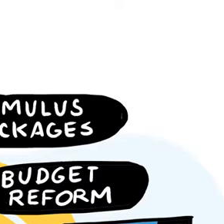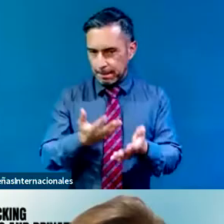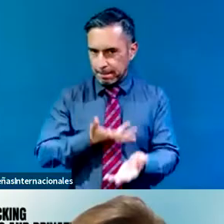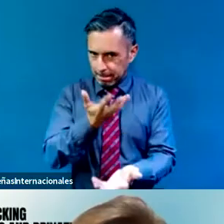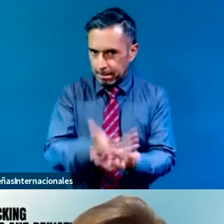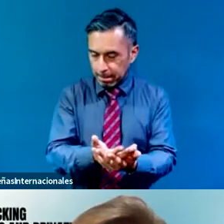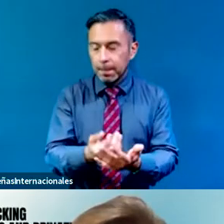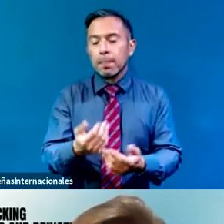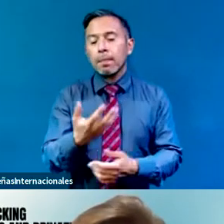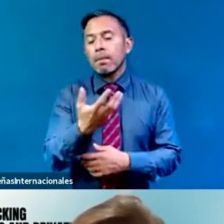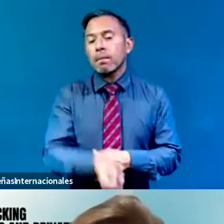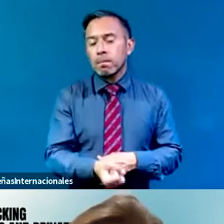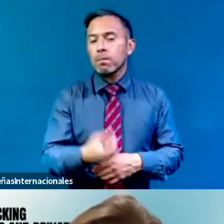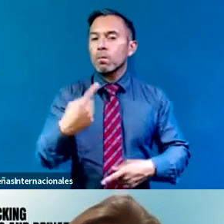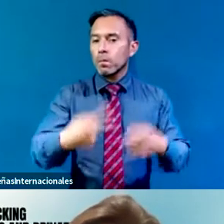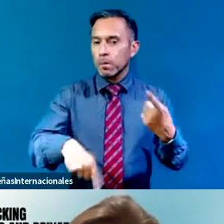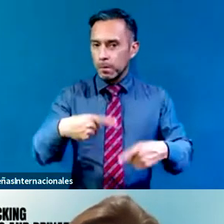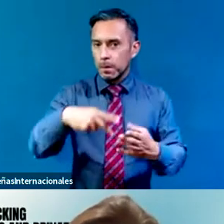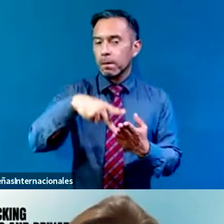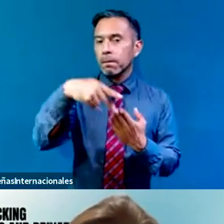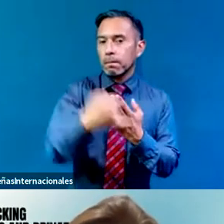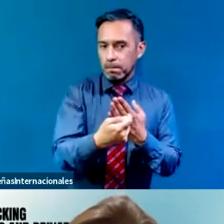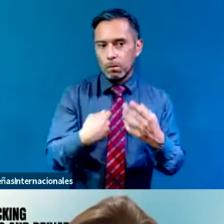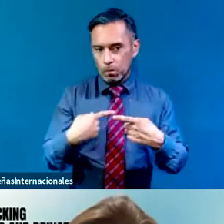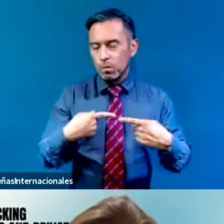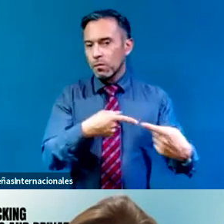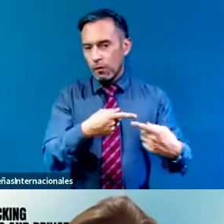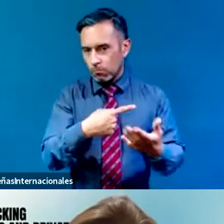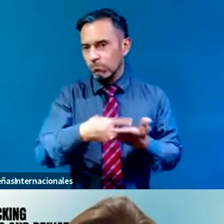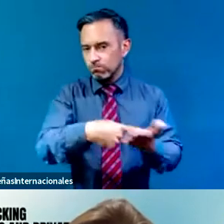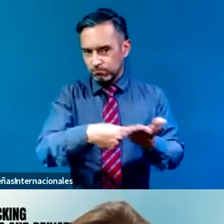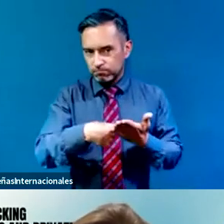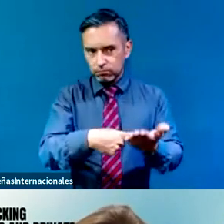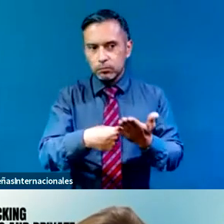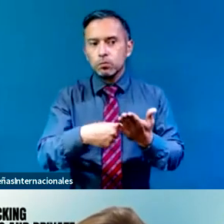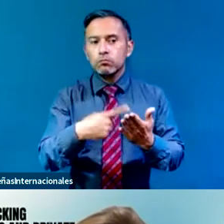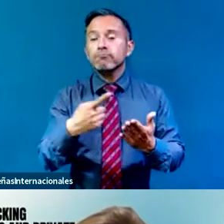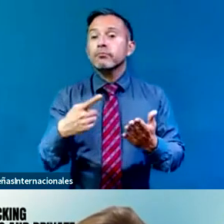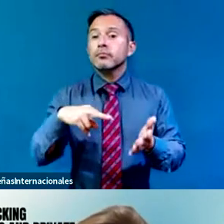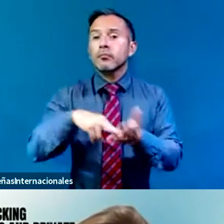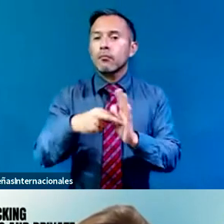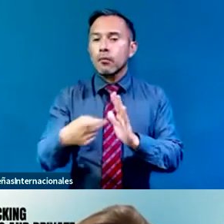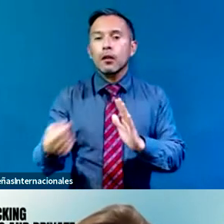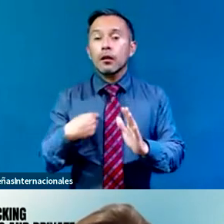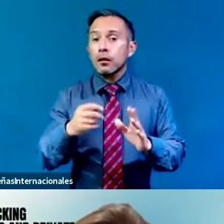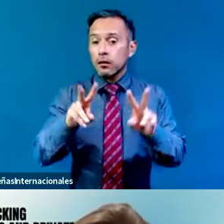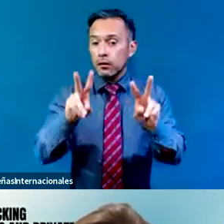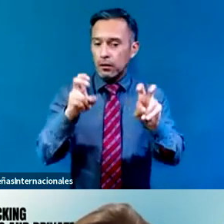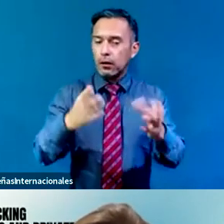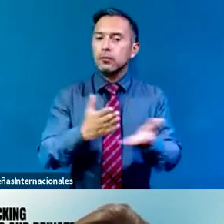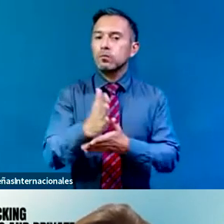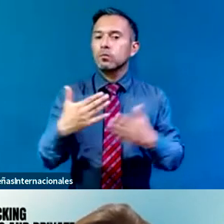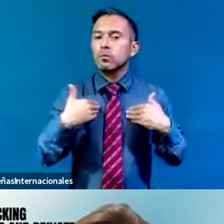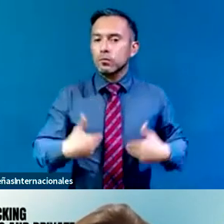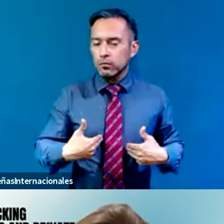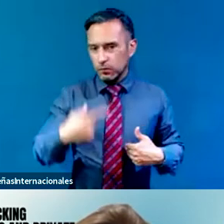hemos discutido con nuestras contrapartes. Se trata de aspirar a integrar el marco de derechos humanos de las mujeres en